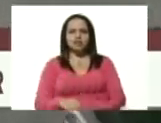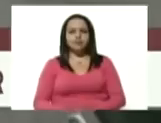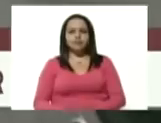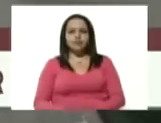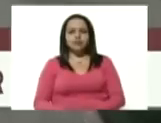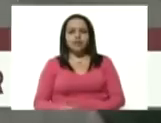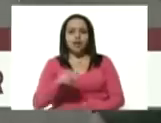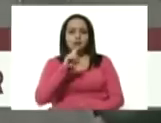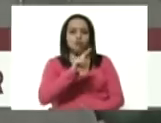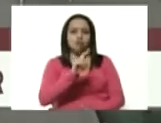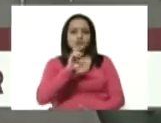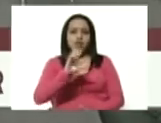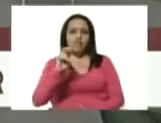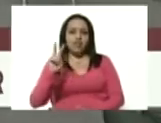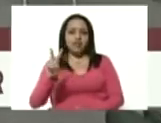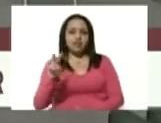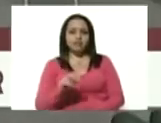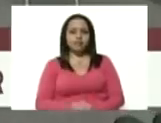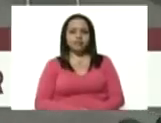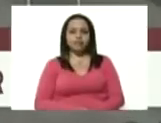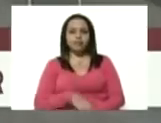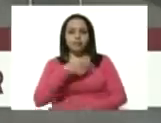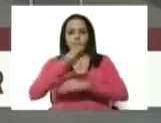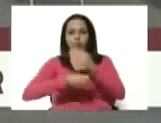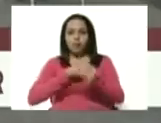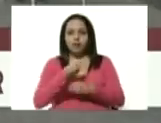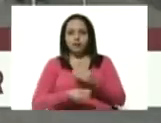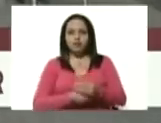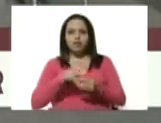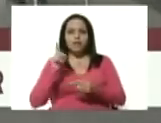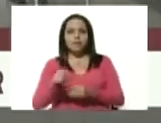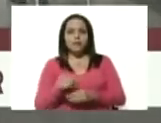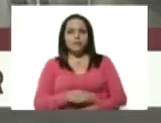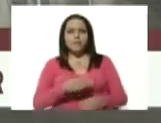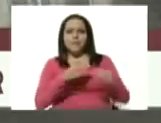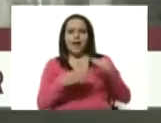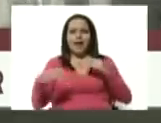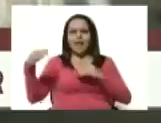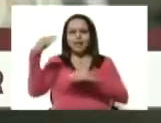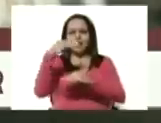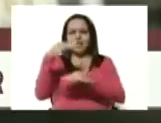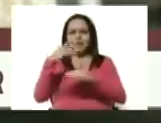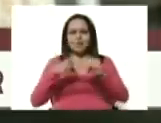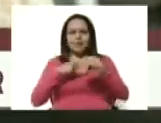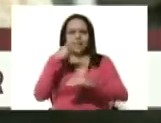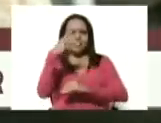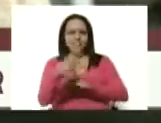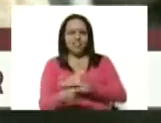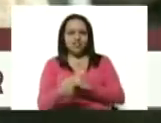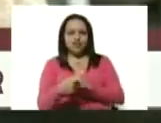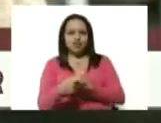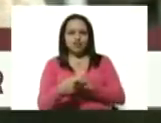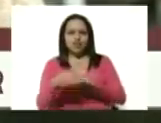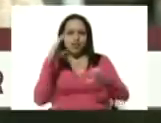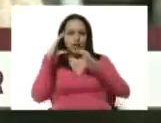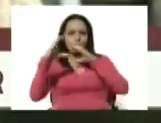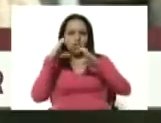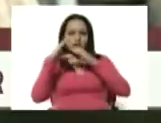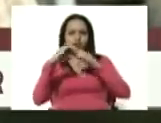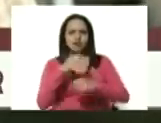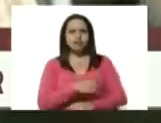Jurídicas. Había hecho la maestría en planificación de la comunicación,